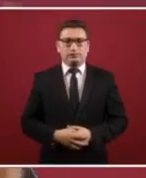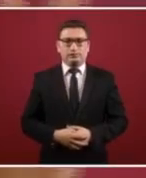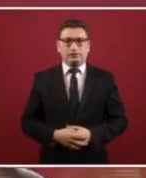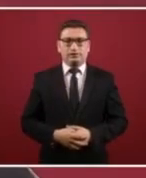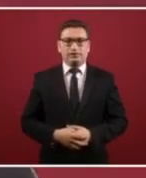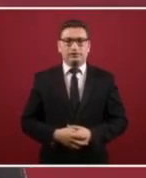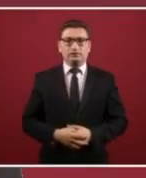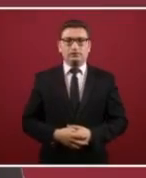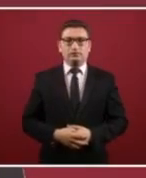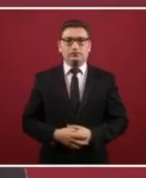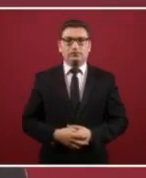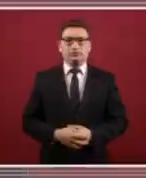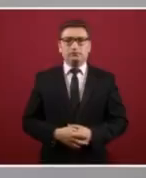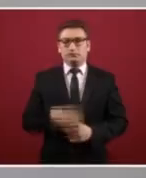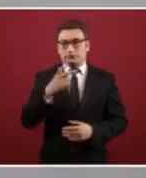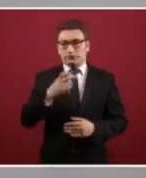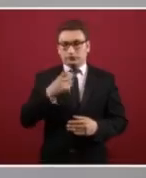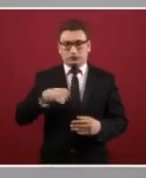Pero todo eso lo estoy